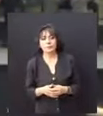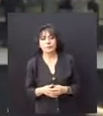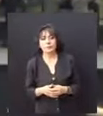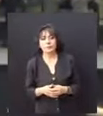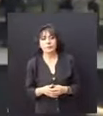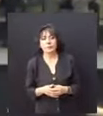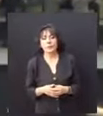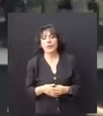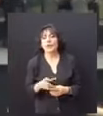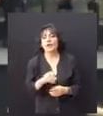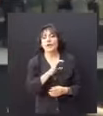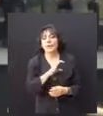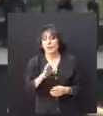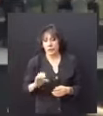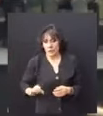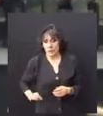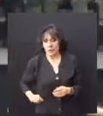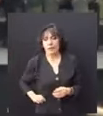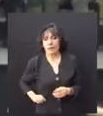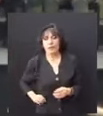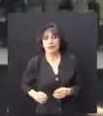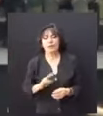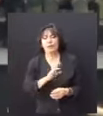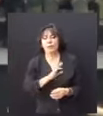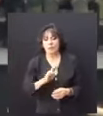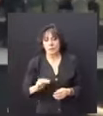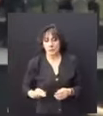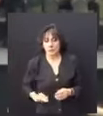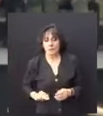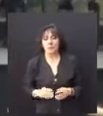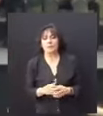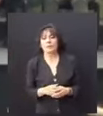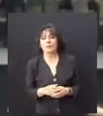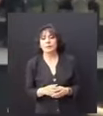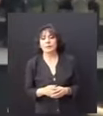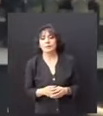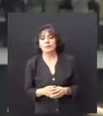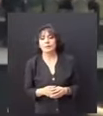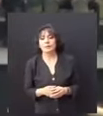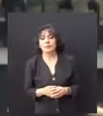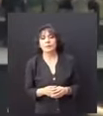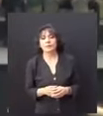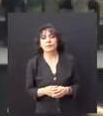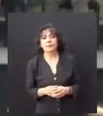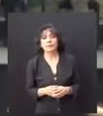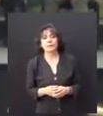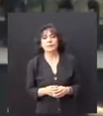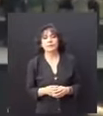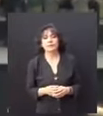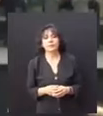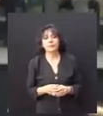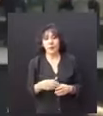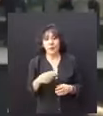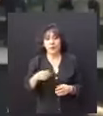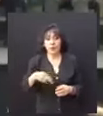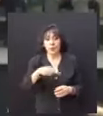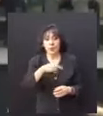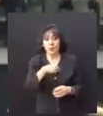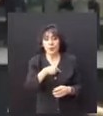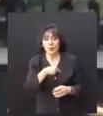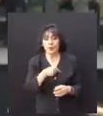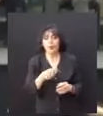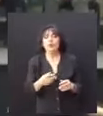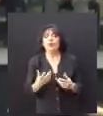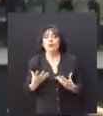Y ya solo falta la conexión de la red de esos pozos. Y vamos a ayudar a Abigail para que pueda